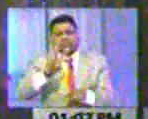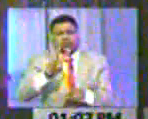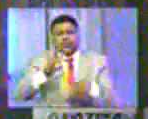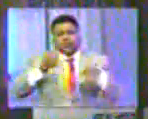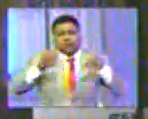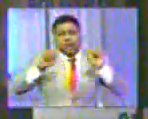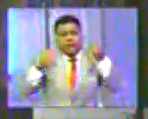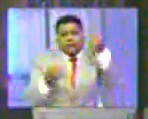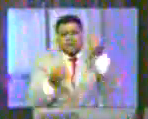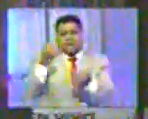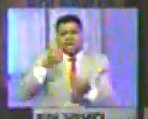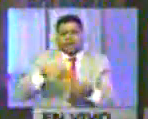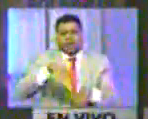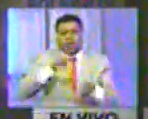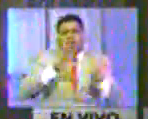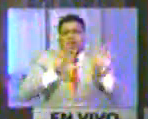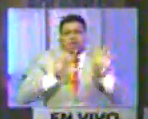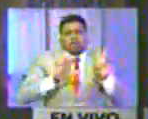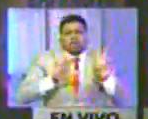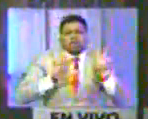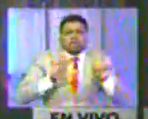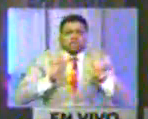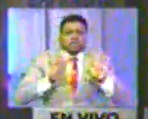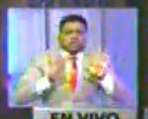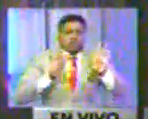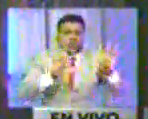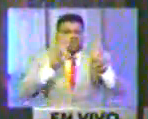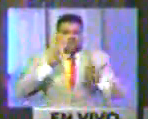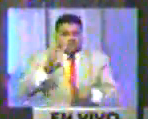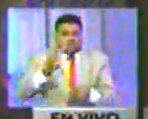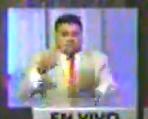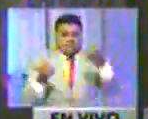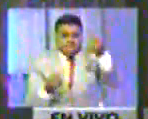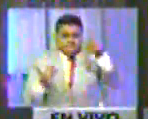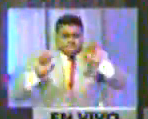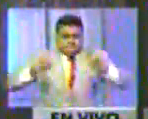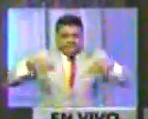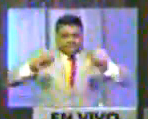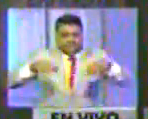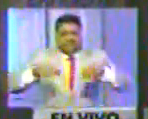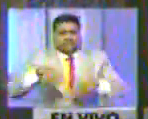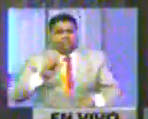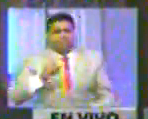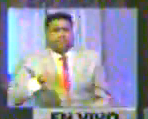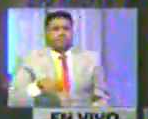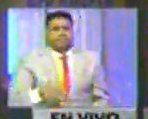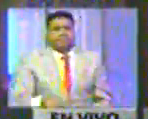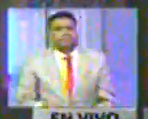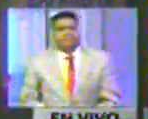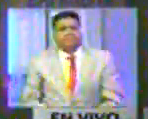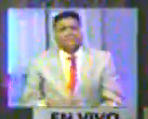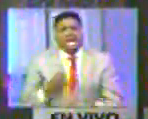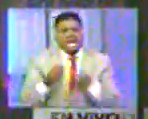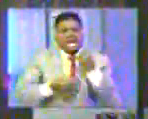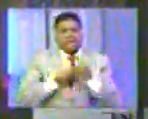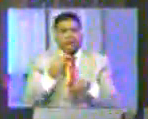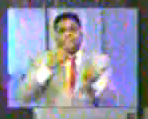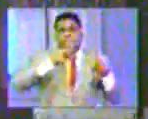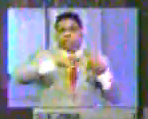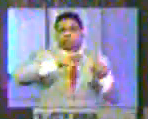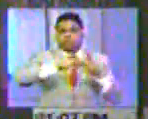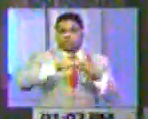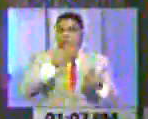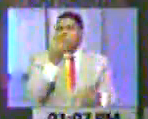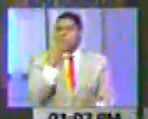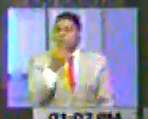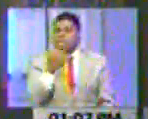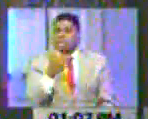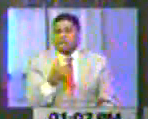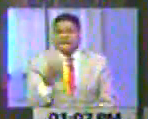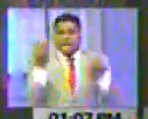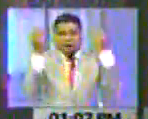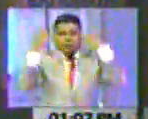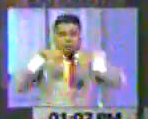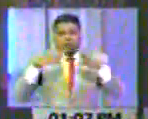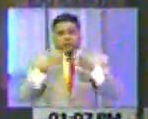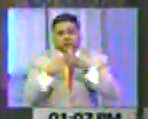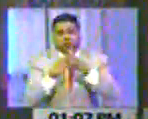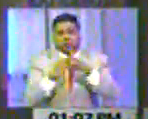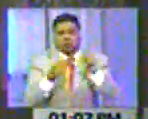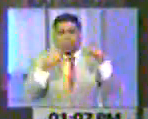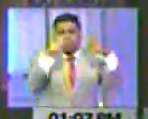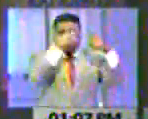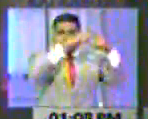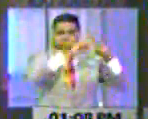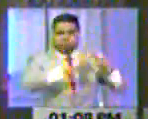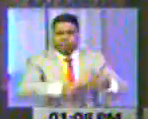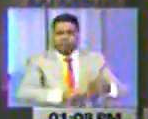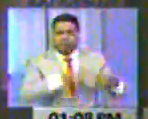motocicletas. El impacto de las OLP en este año de ejecución ha sido positivo, de acuerdo con las cifras recopiladas